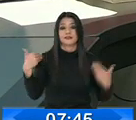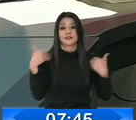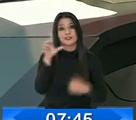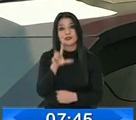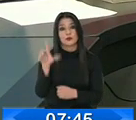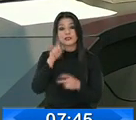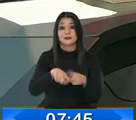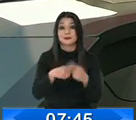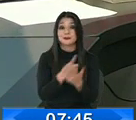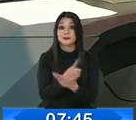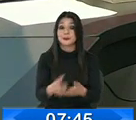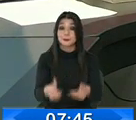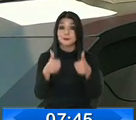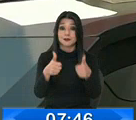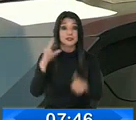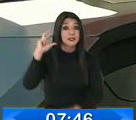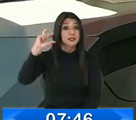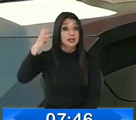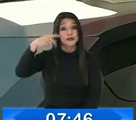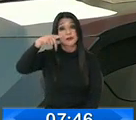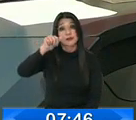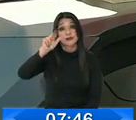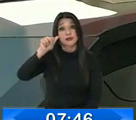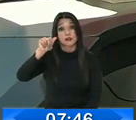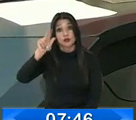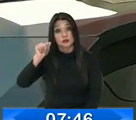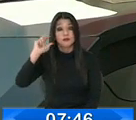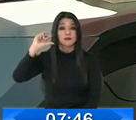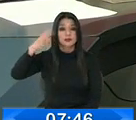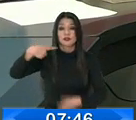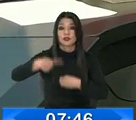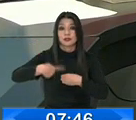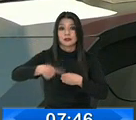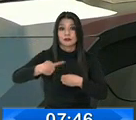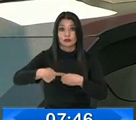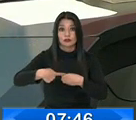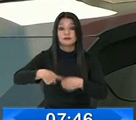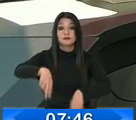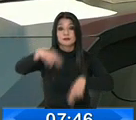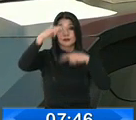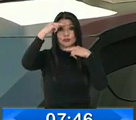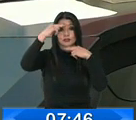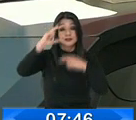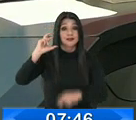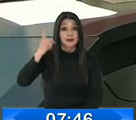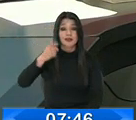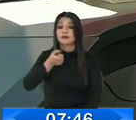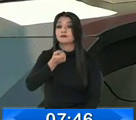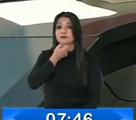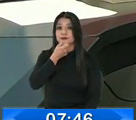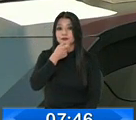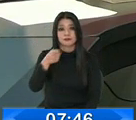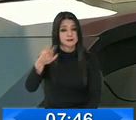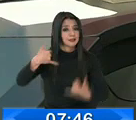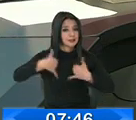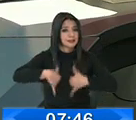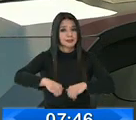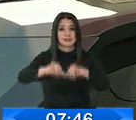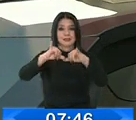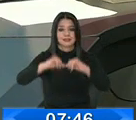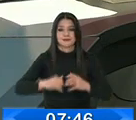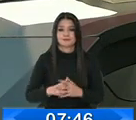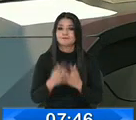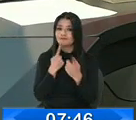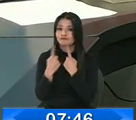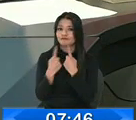feliz inicio de semana en las radios, Platinum FM, Radio Quito, La Voz de la Capital, noticiero líder en la radio. Vamos a continuar este